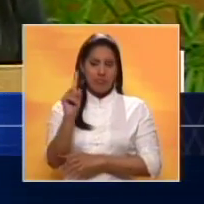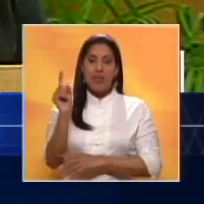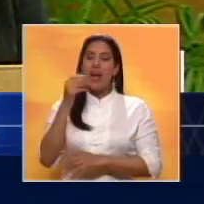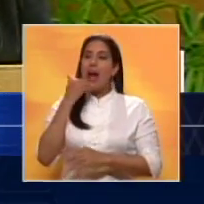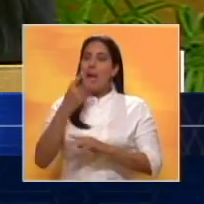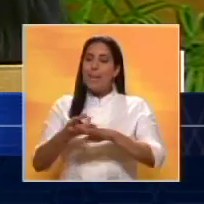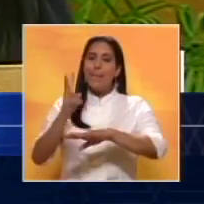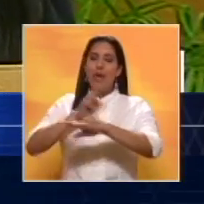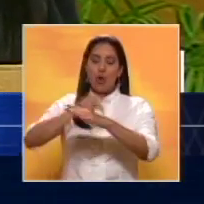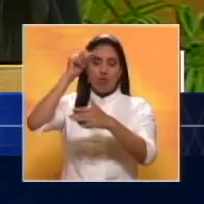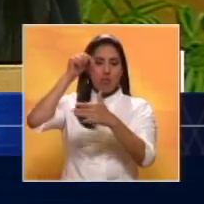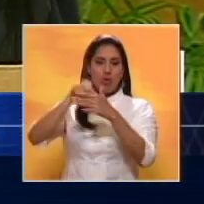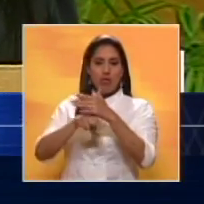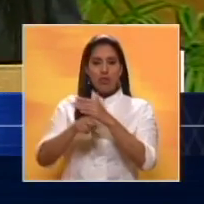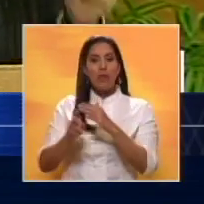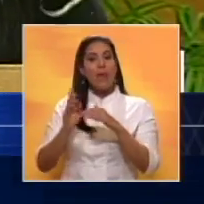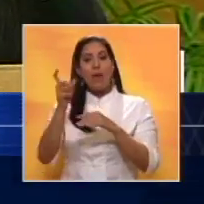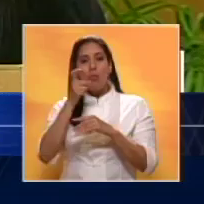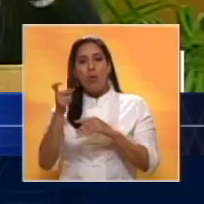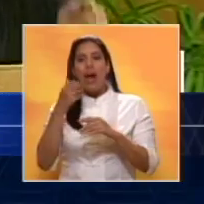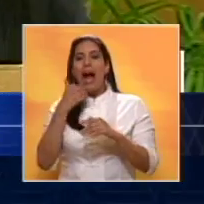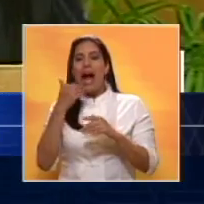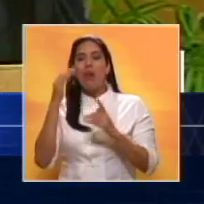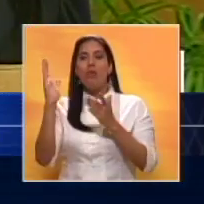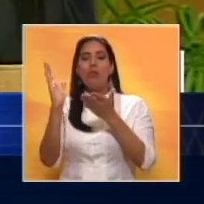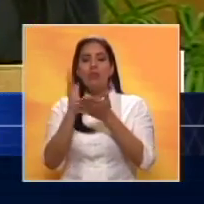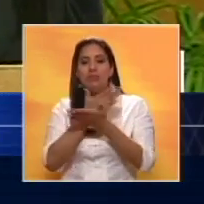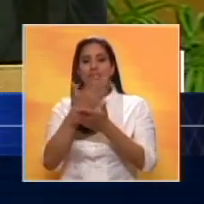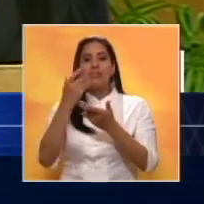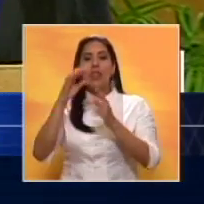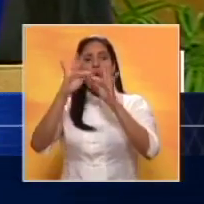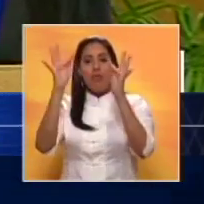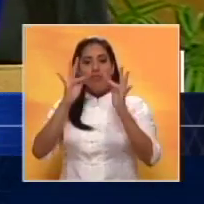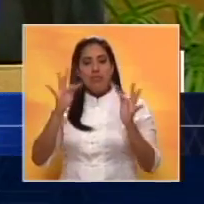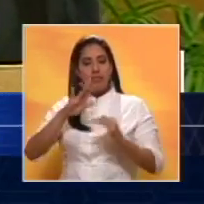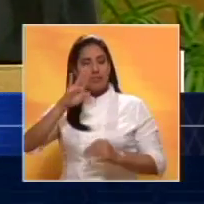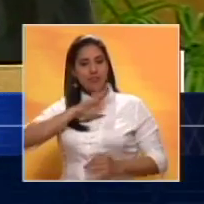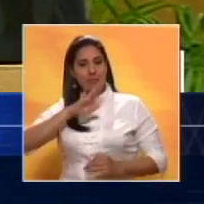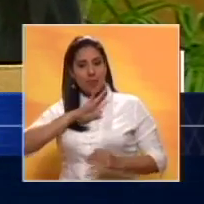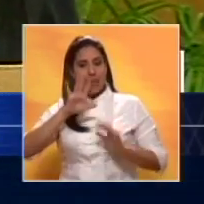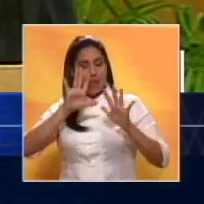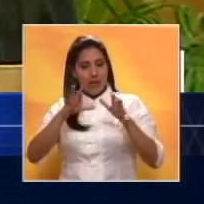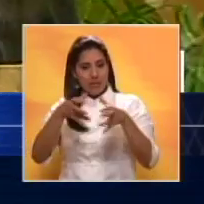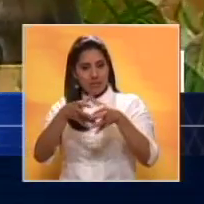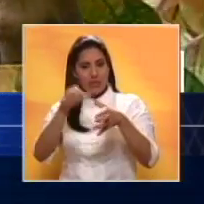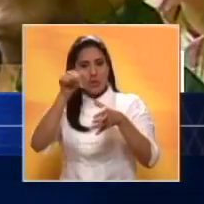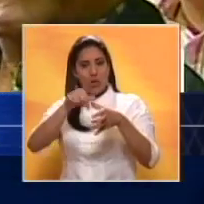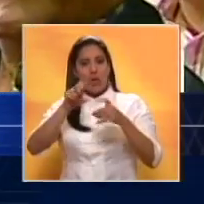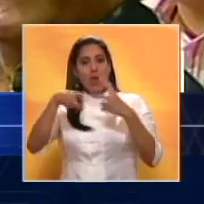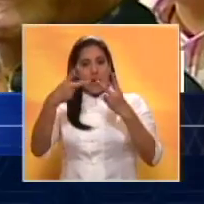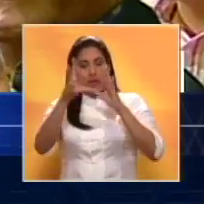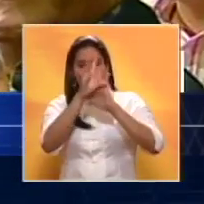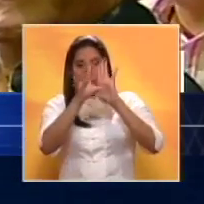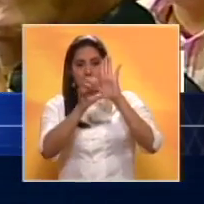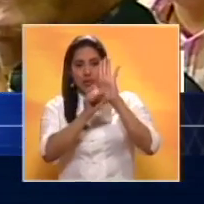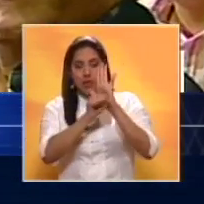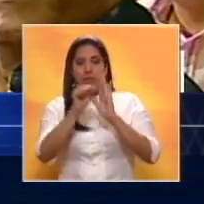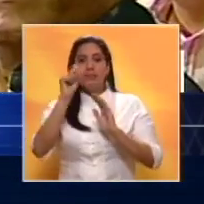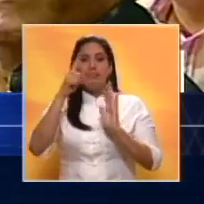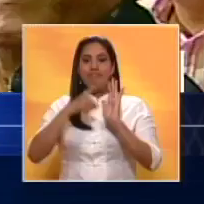es mucho más profundo que eso. Buscando derrotar el modelo que está contenido en la Constitución